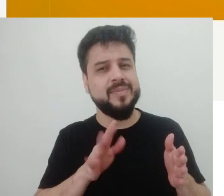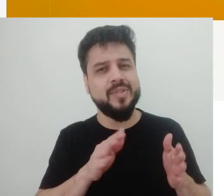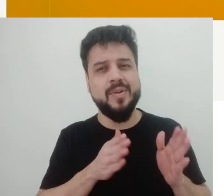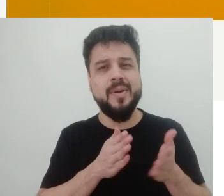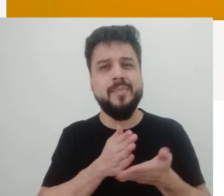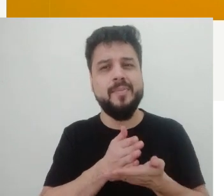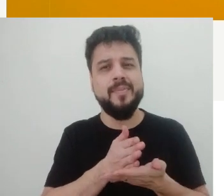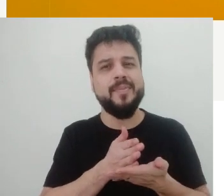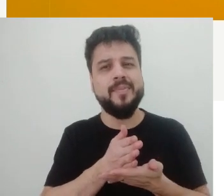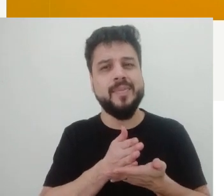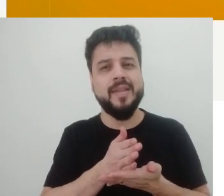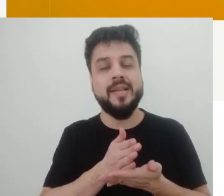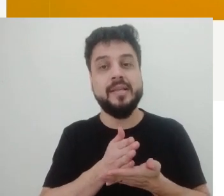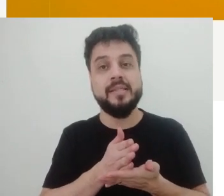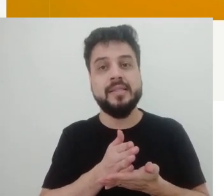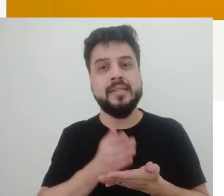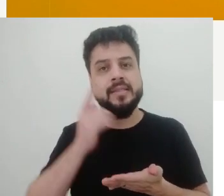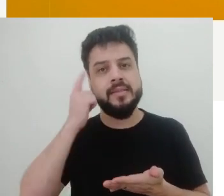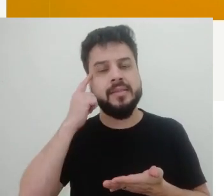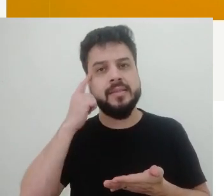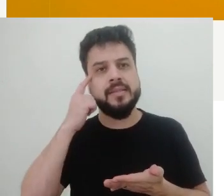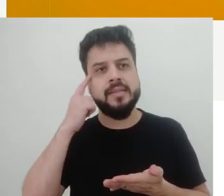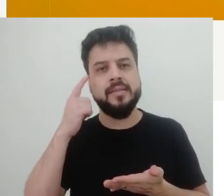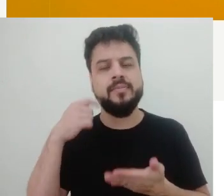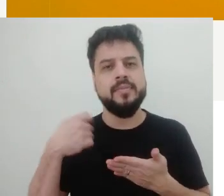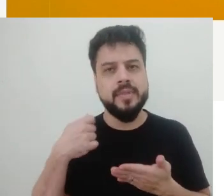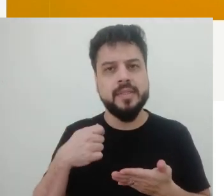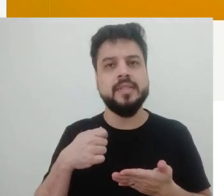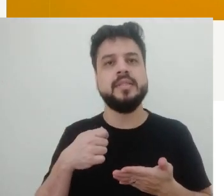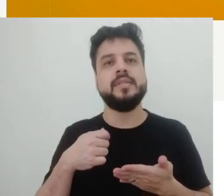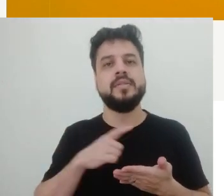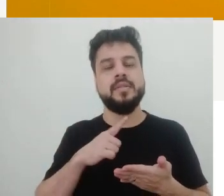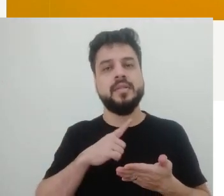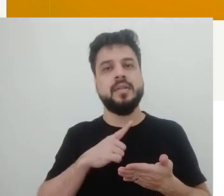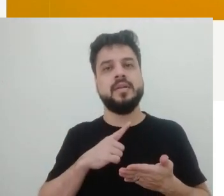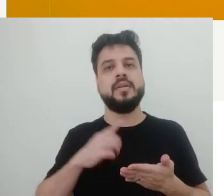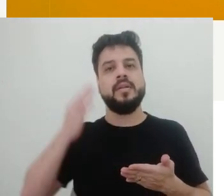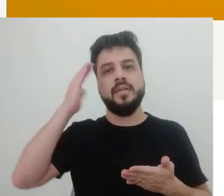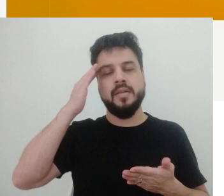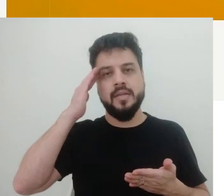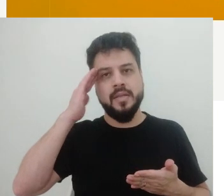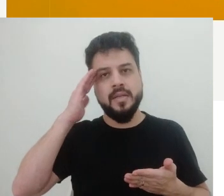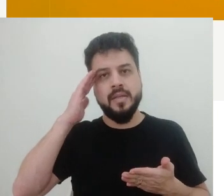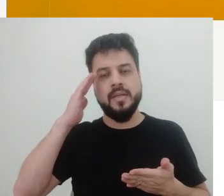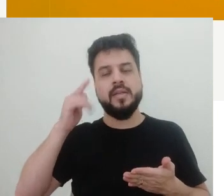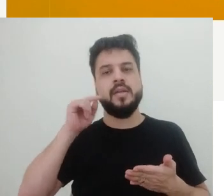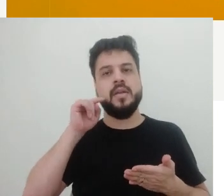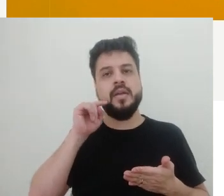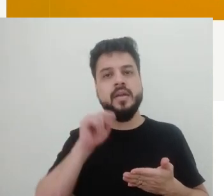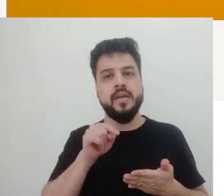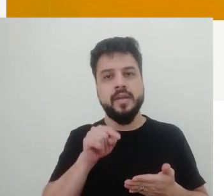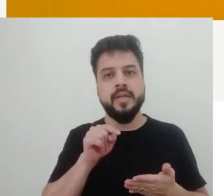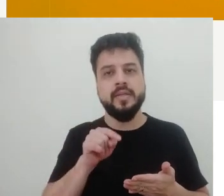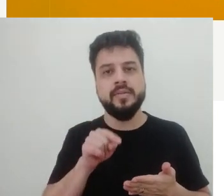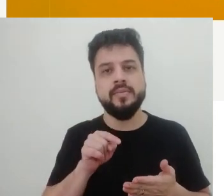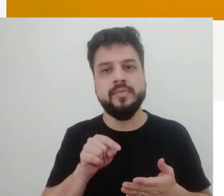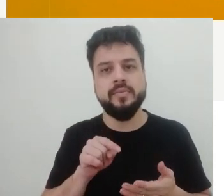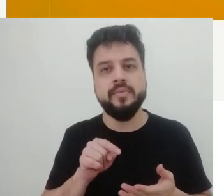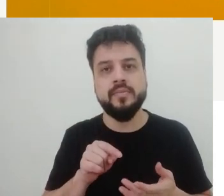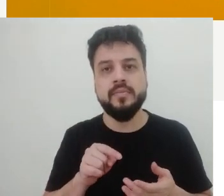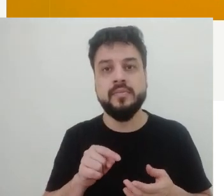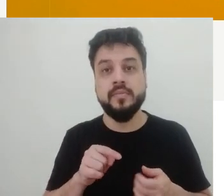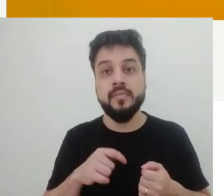un marco mayor. Además, si ellos habían logrado hacer este marco, yo perfectamente podía agregar